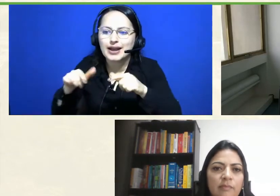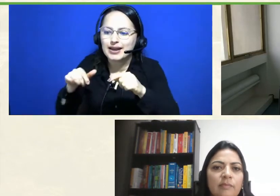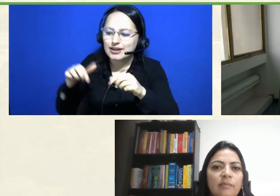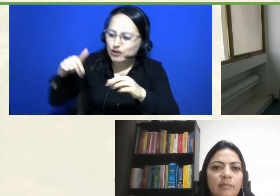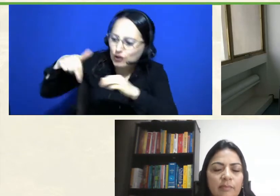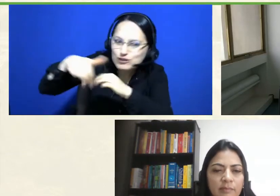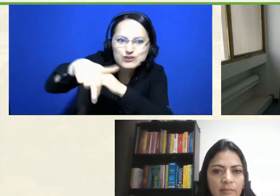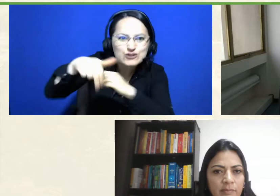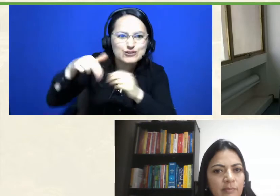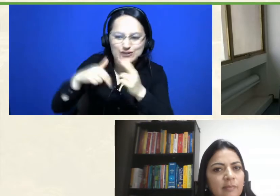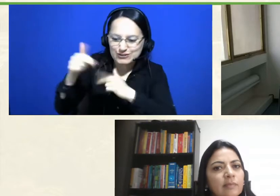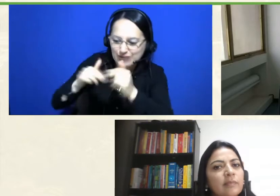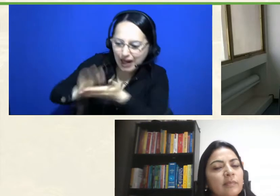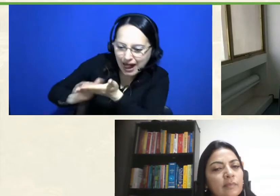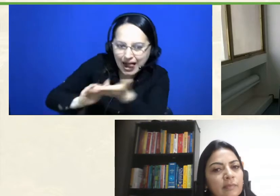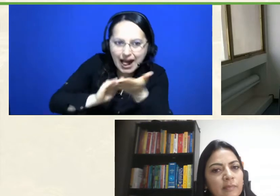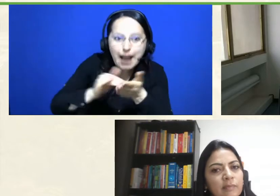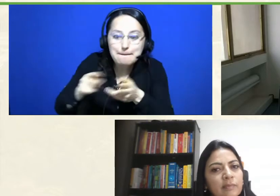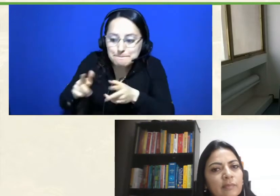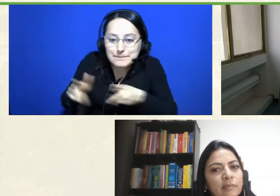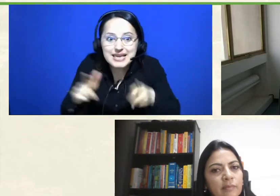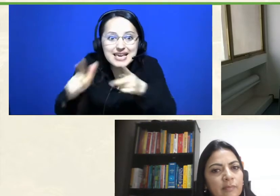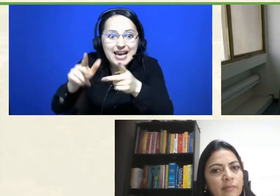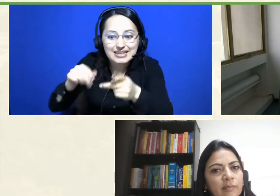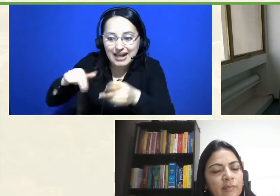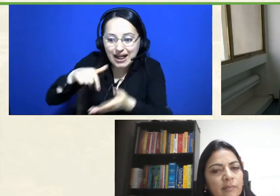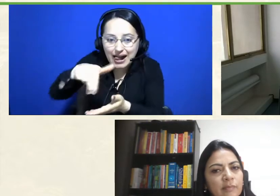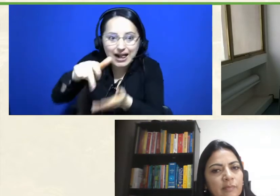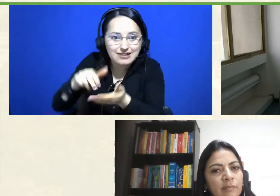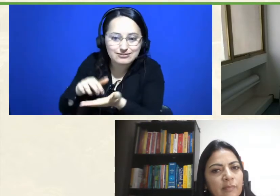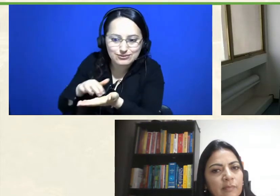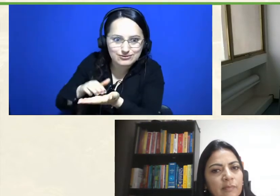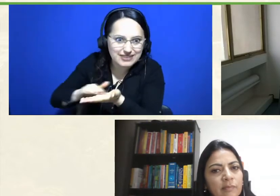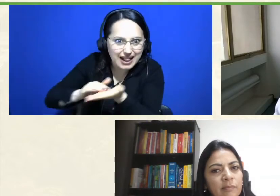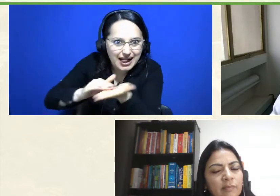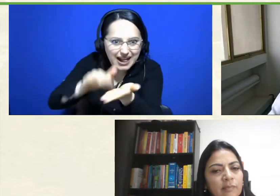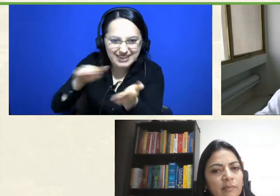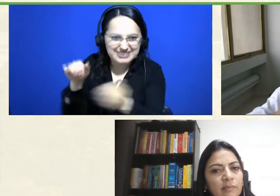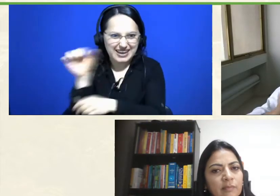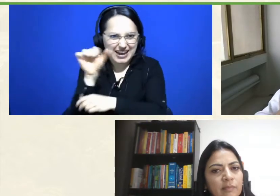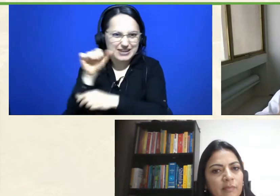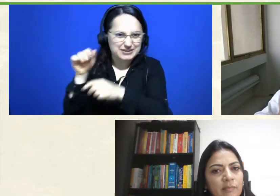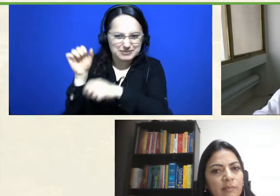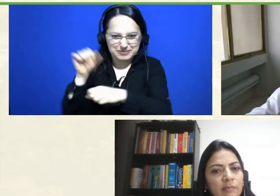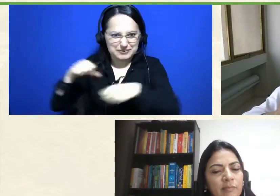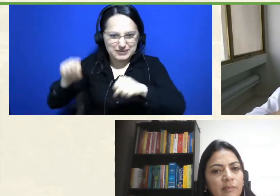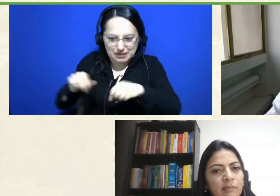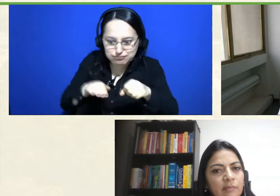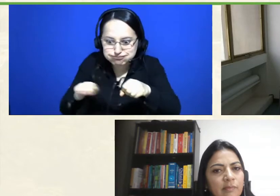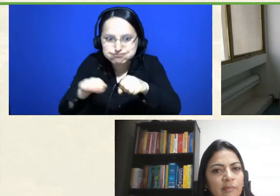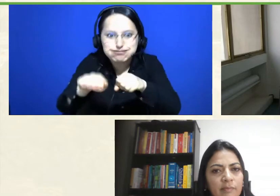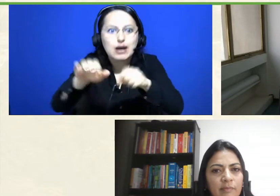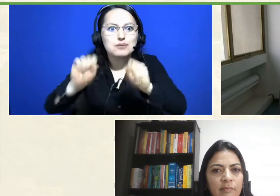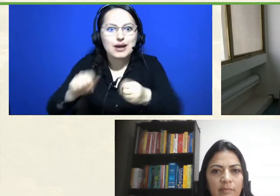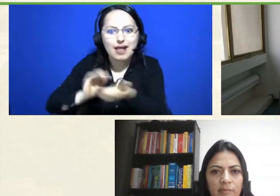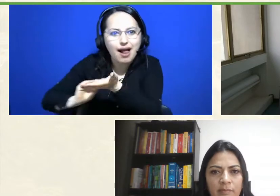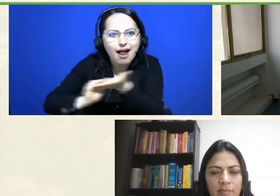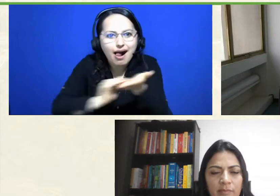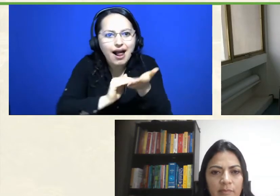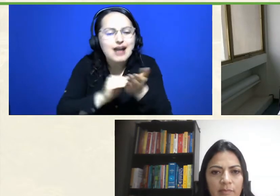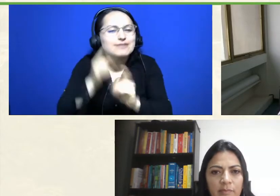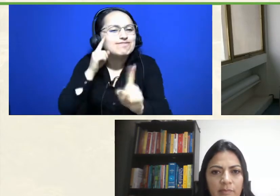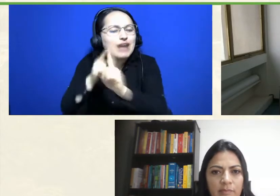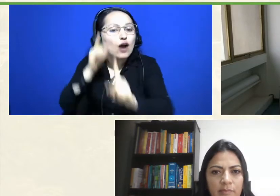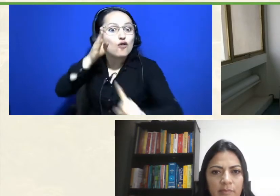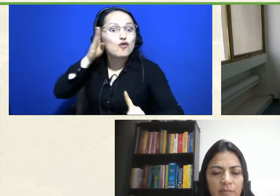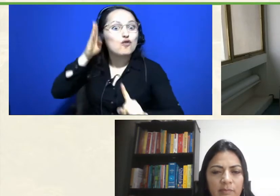andenes, vías, reparación de vías, digamos, en esta primera etapa. Lo que nosotros esperamos es que a futuro podamos ser